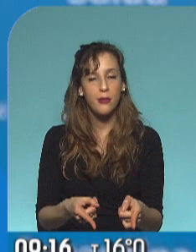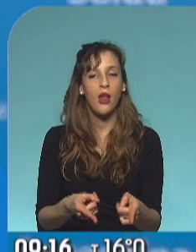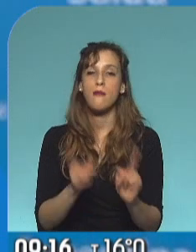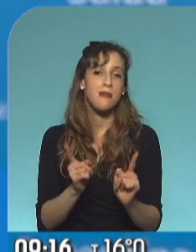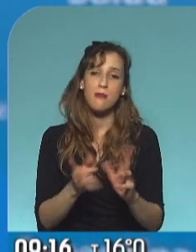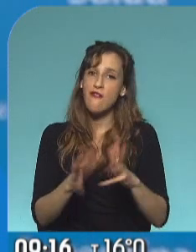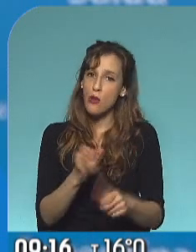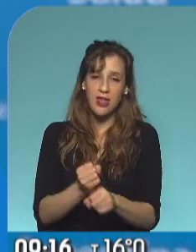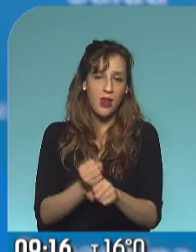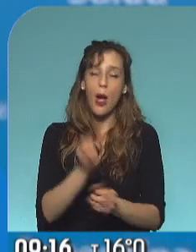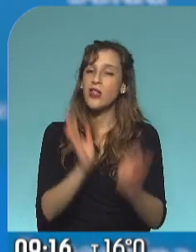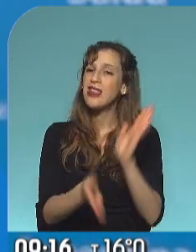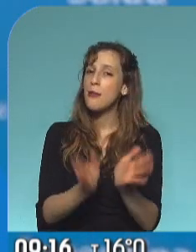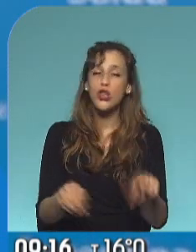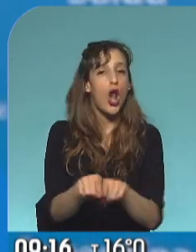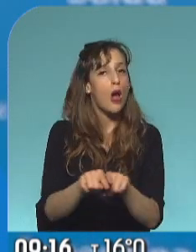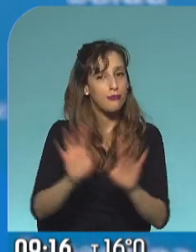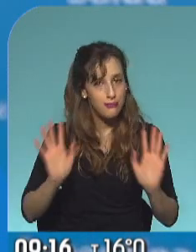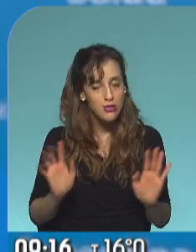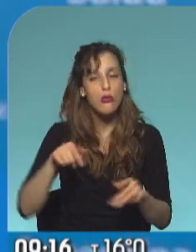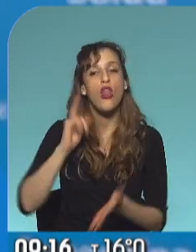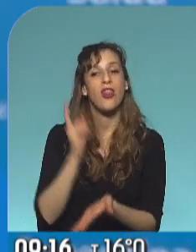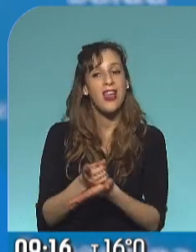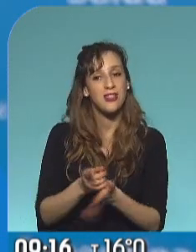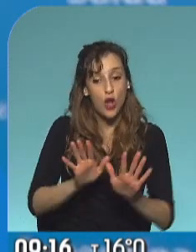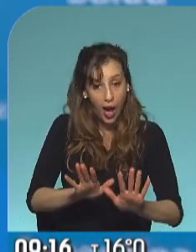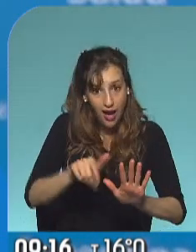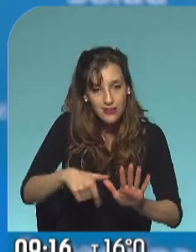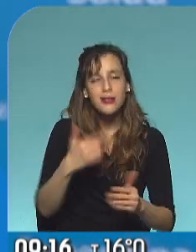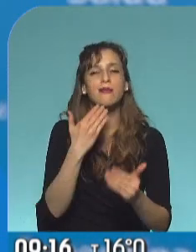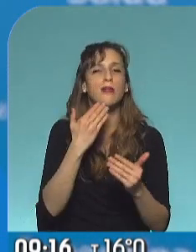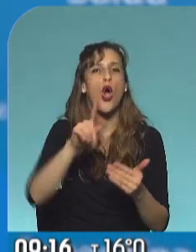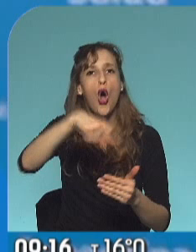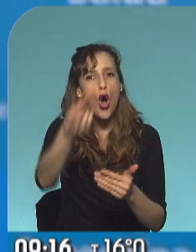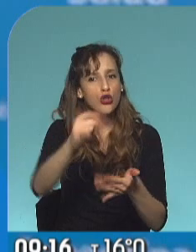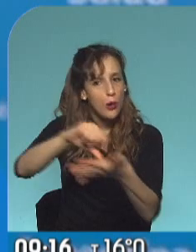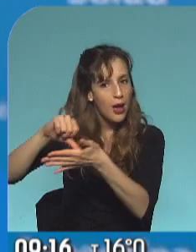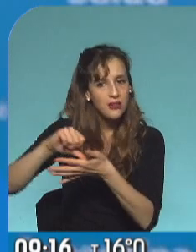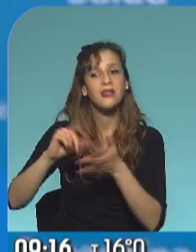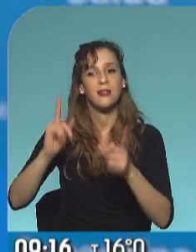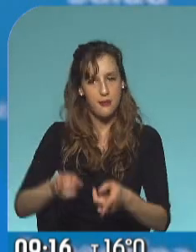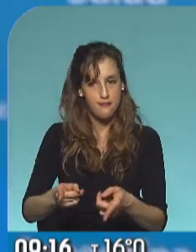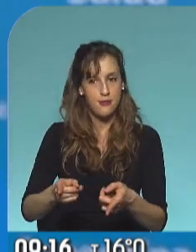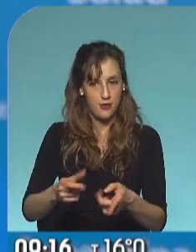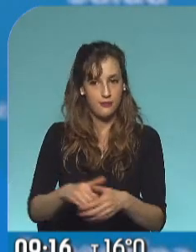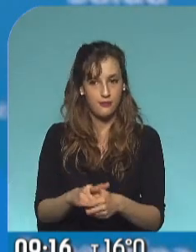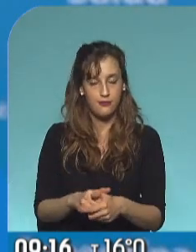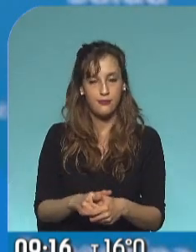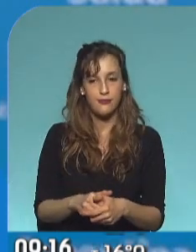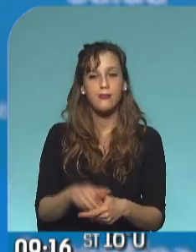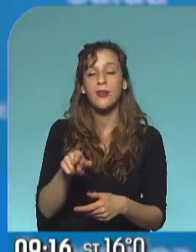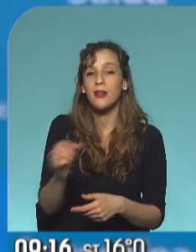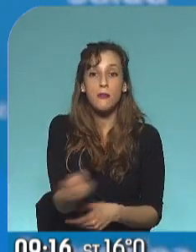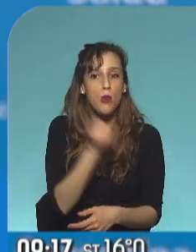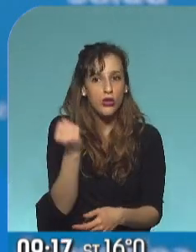forma está esta situación y esta decisión también la han tomado numerosos países en el marco de la pandemia de coronavirus así que es